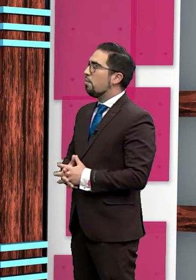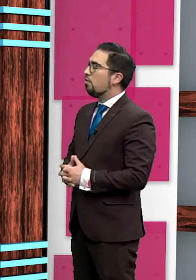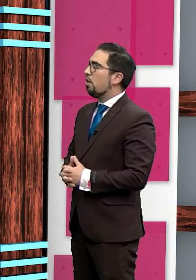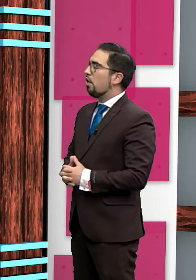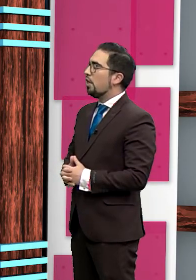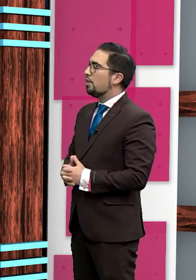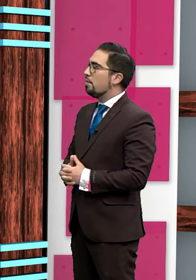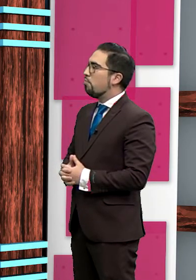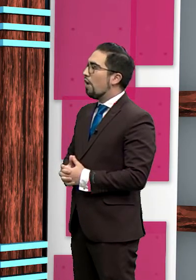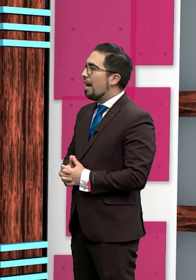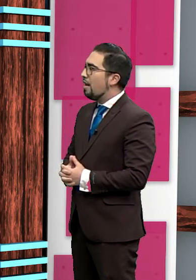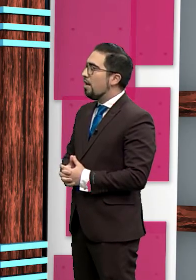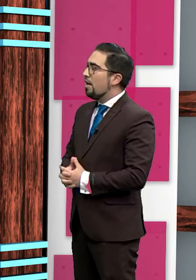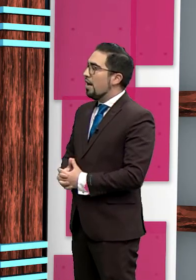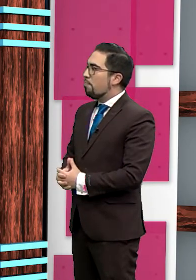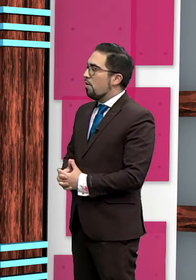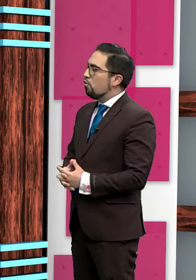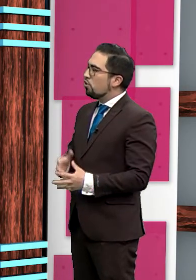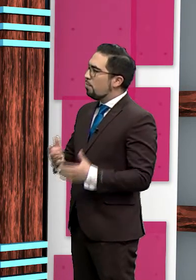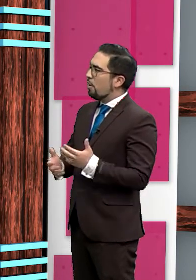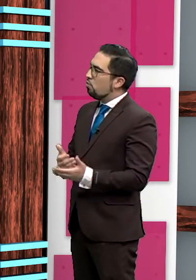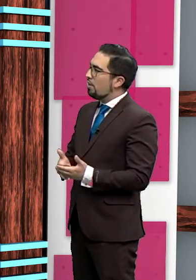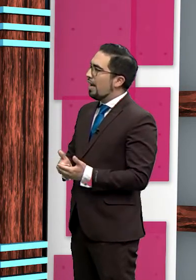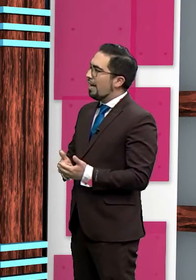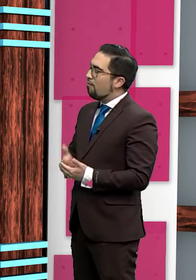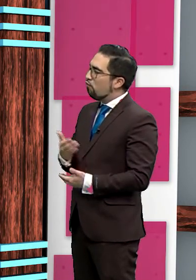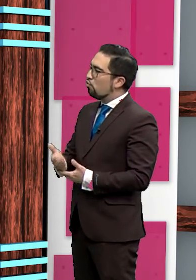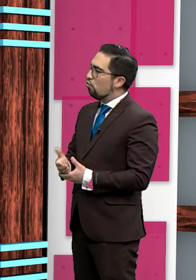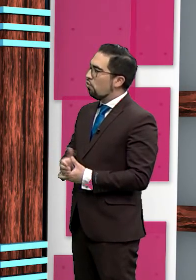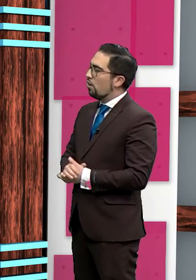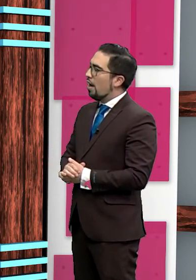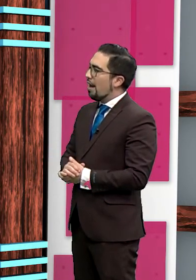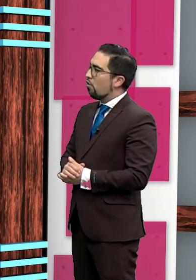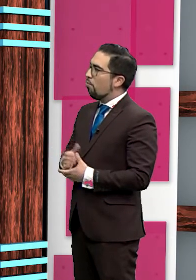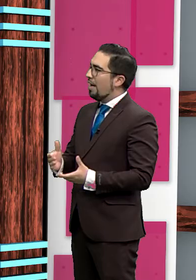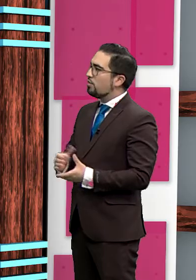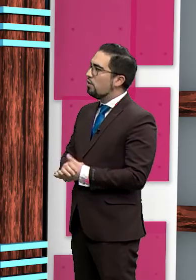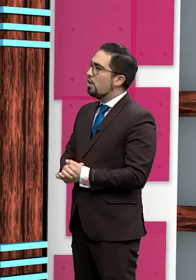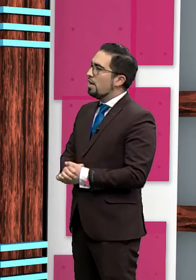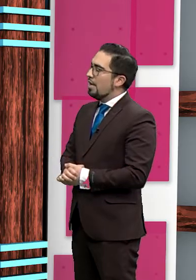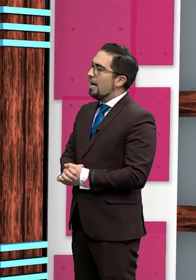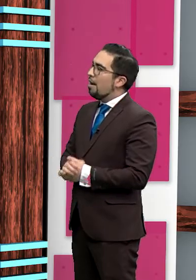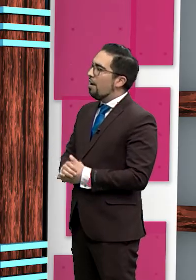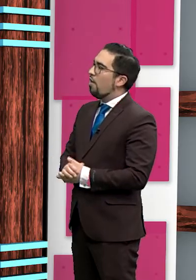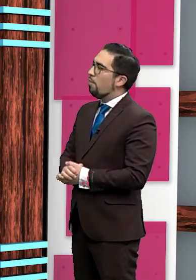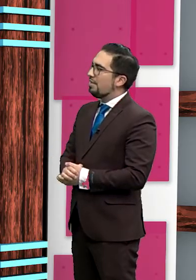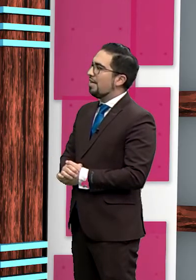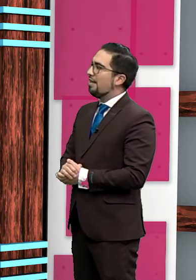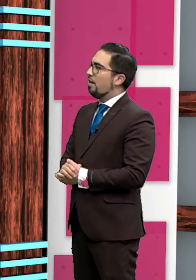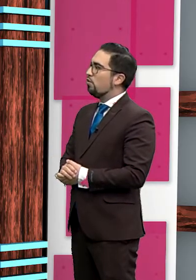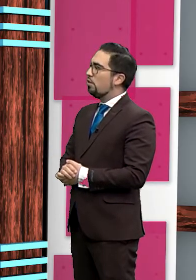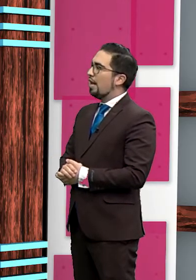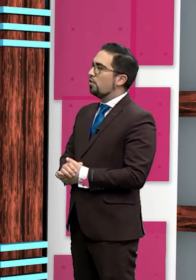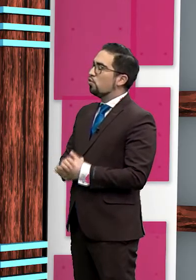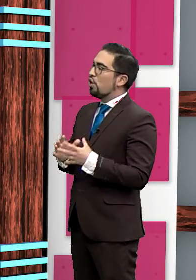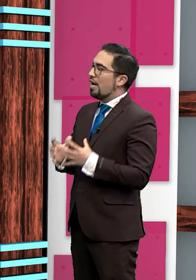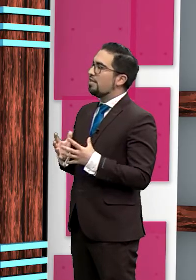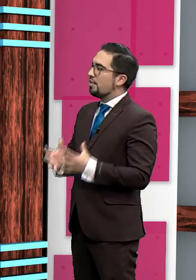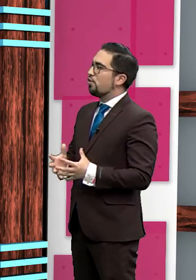este momento de liquidez temporal. Pero muchos se preguntan en el futuro, a largo plazo, y él ha hablado bastante de